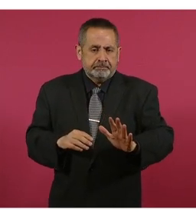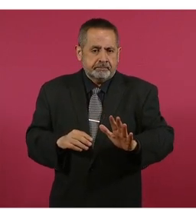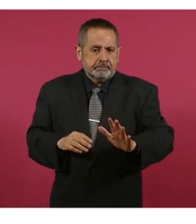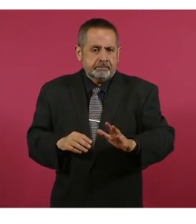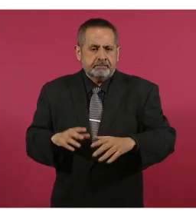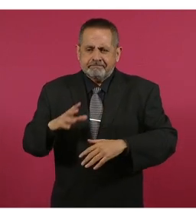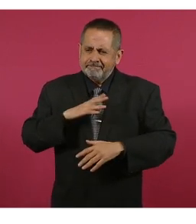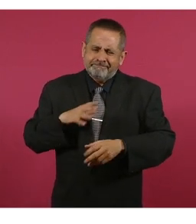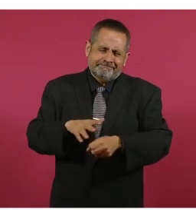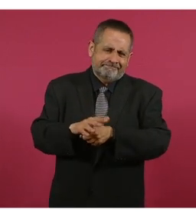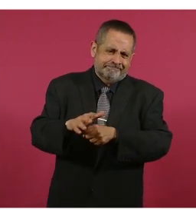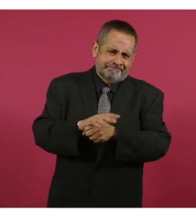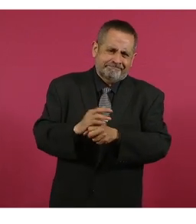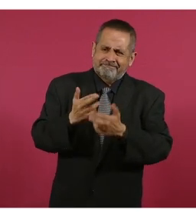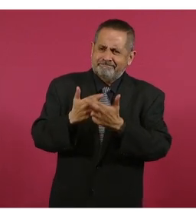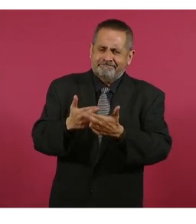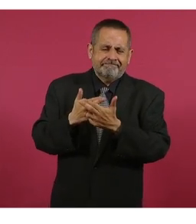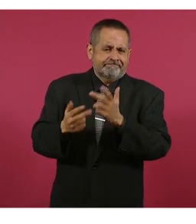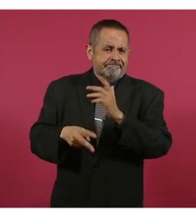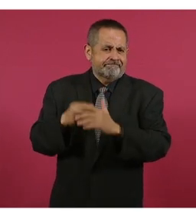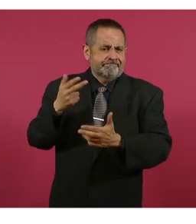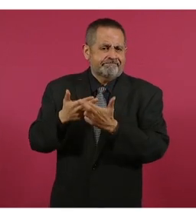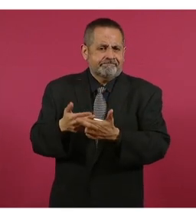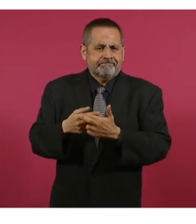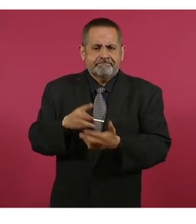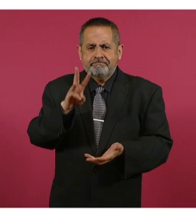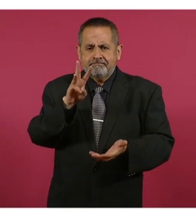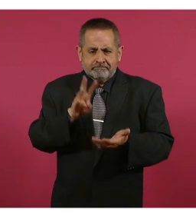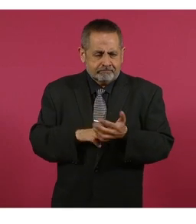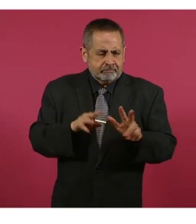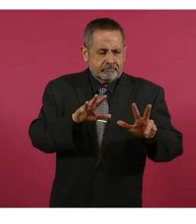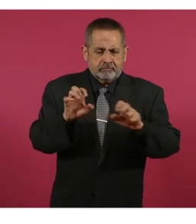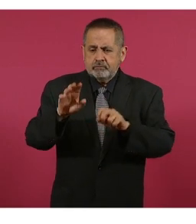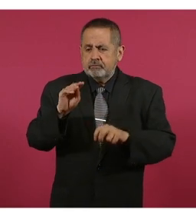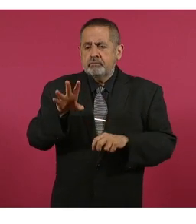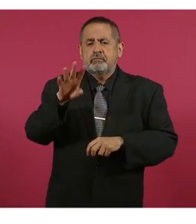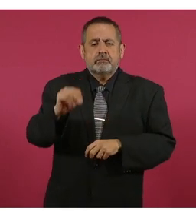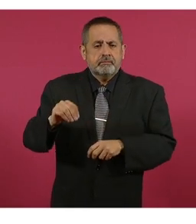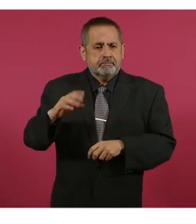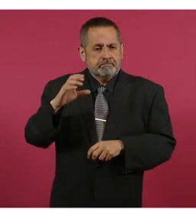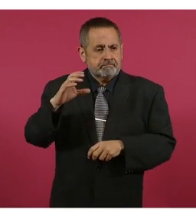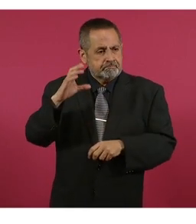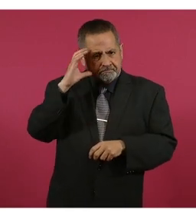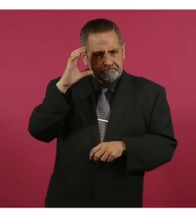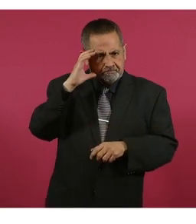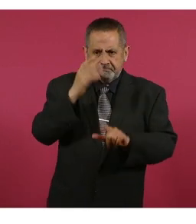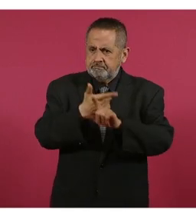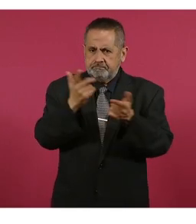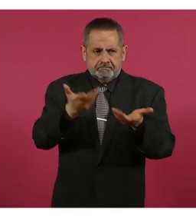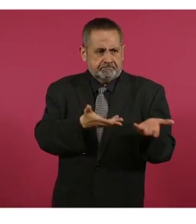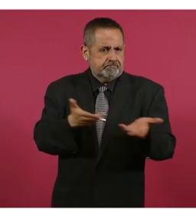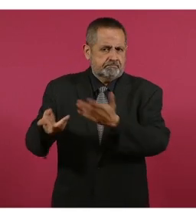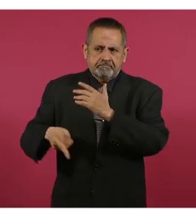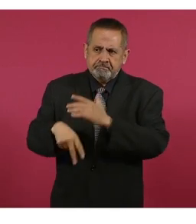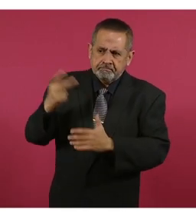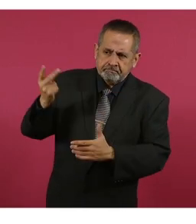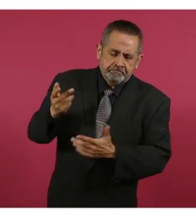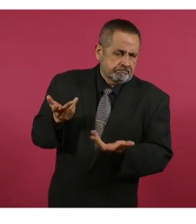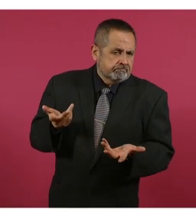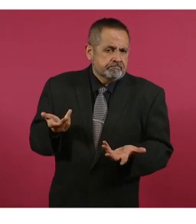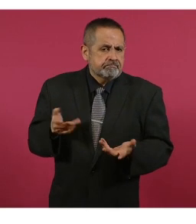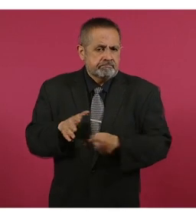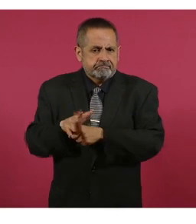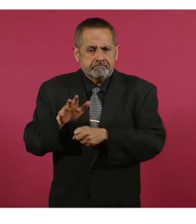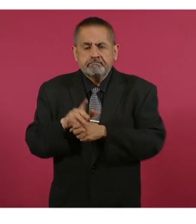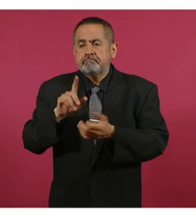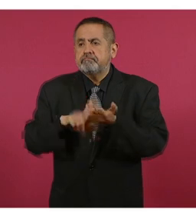enorme capacidad. Actualmente tenemos 3.899 camas generales disponibles. Y cuando hablamos de disponibles, que todas las